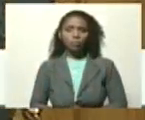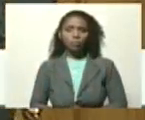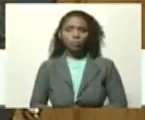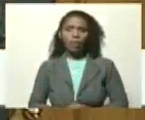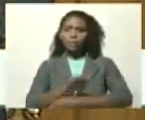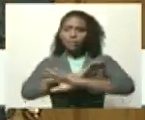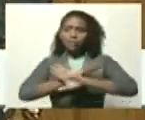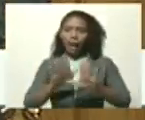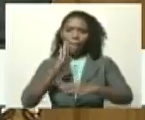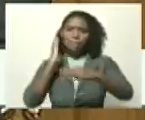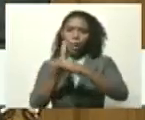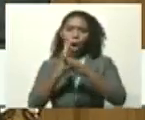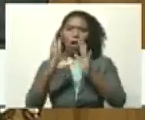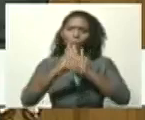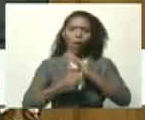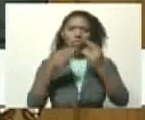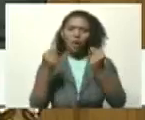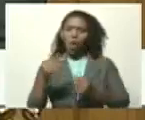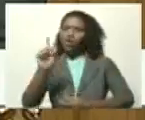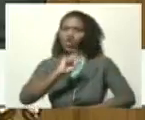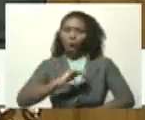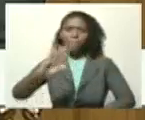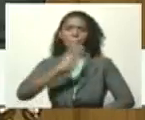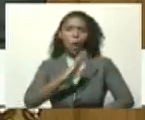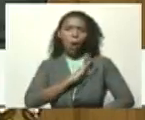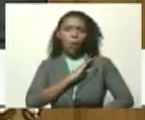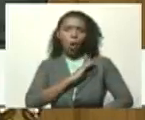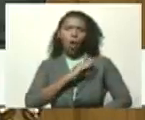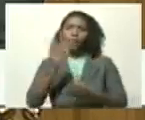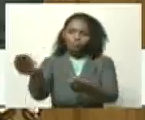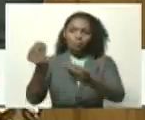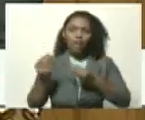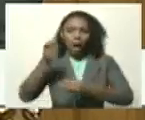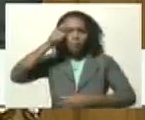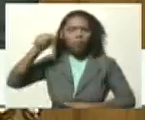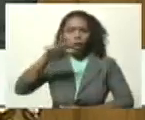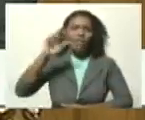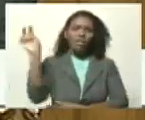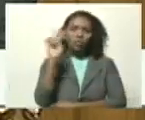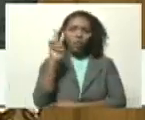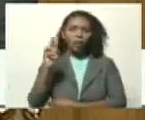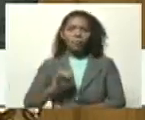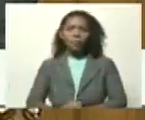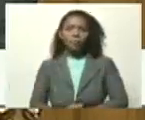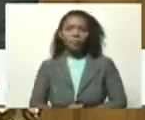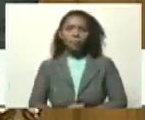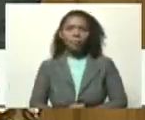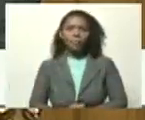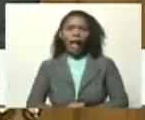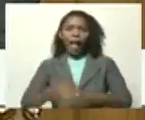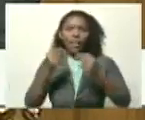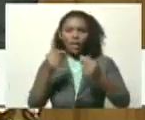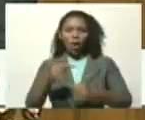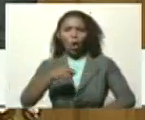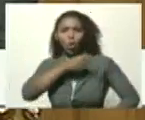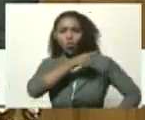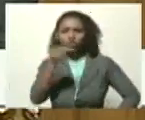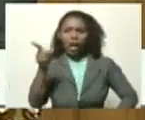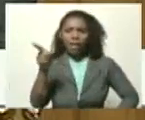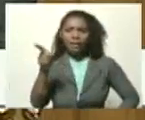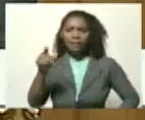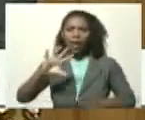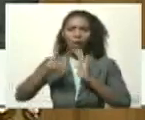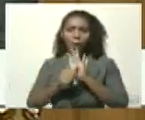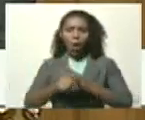Detengan de robarse dineros que no le pertenecen y devuélvanle al pueblo de Venezuela el dinero que ustedes se robaron,